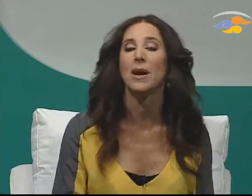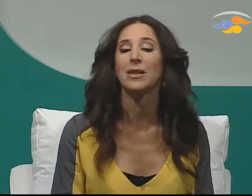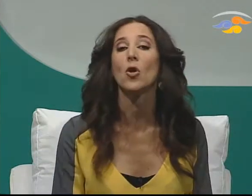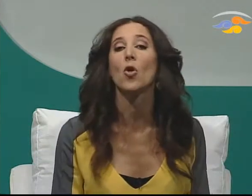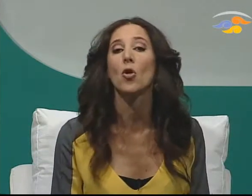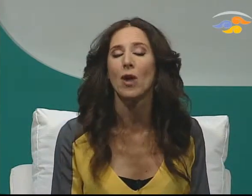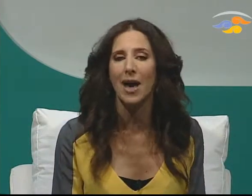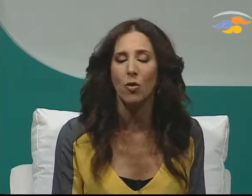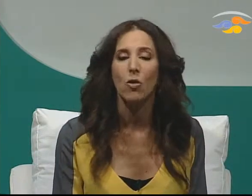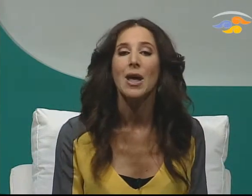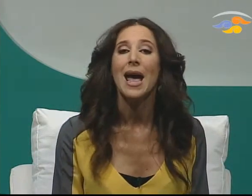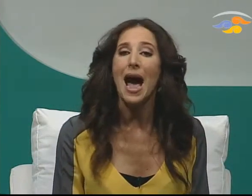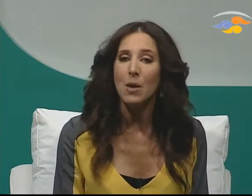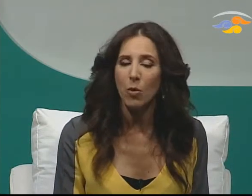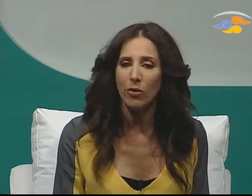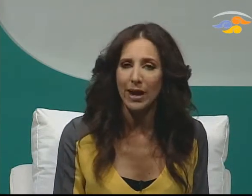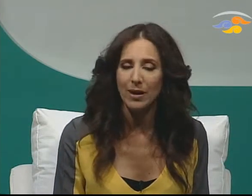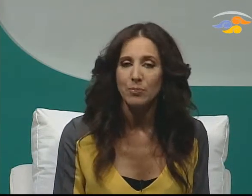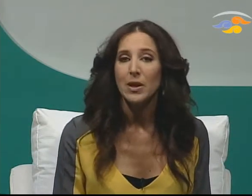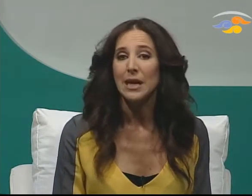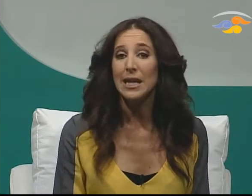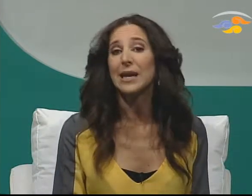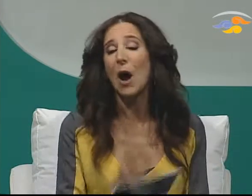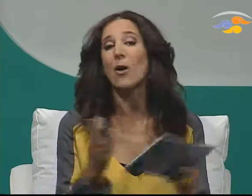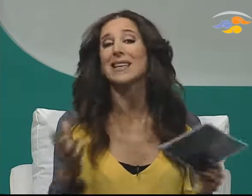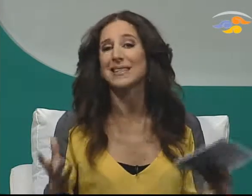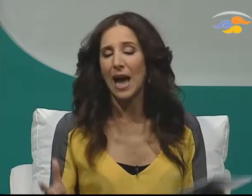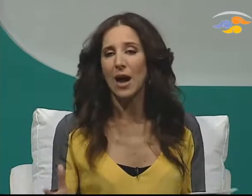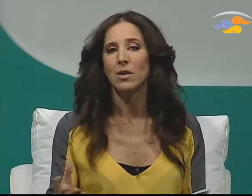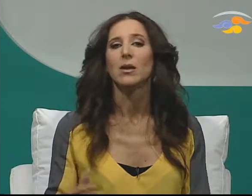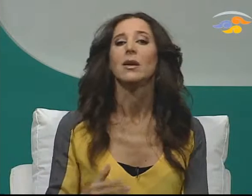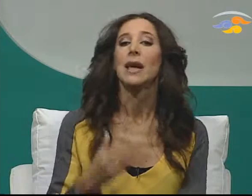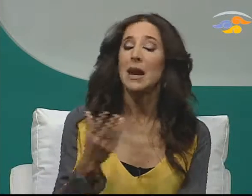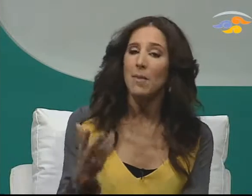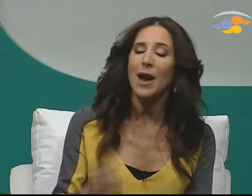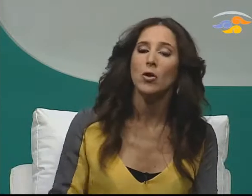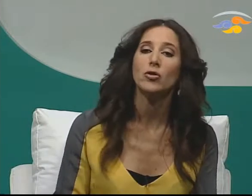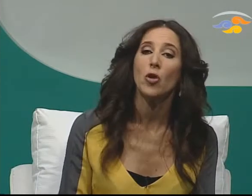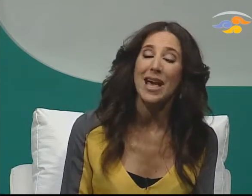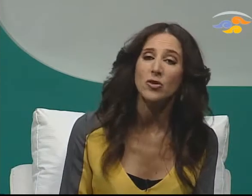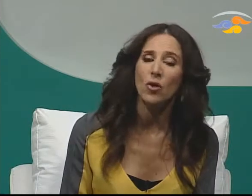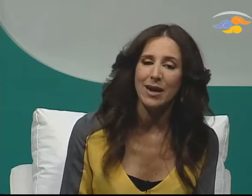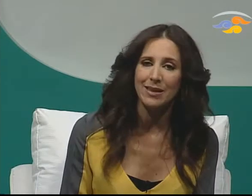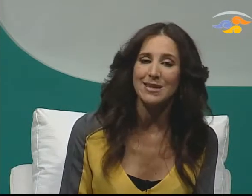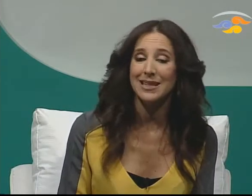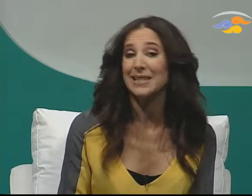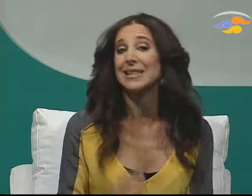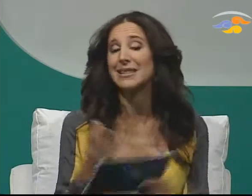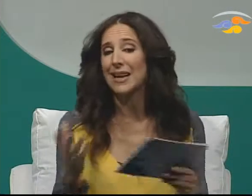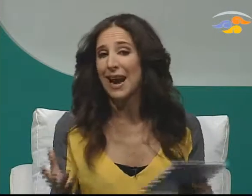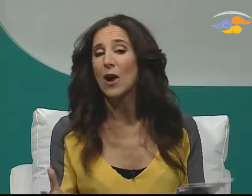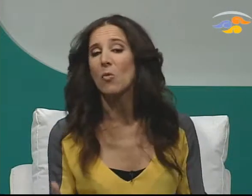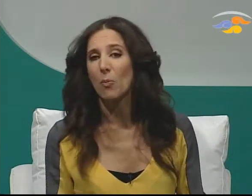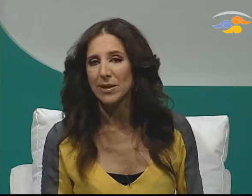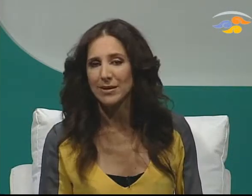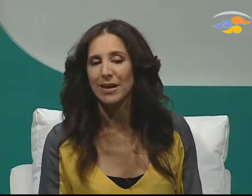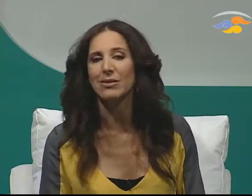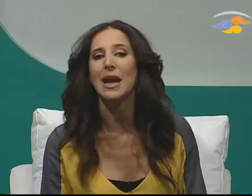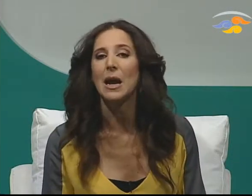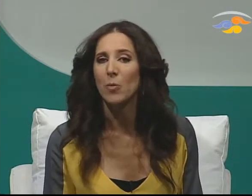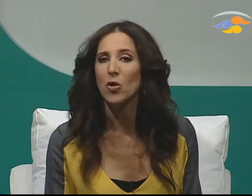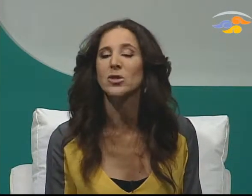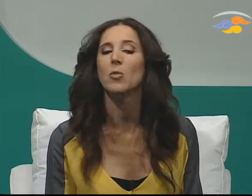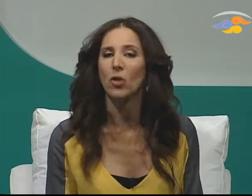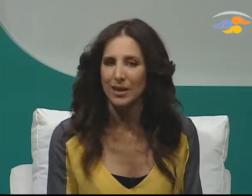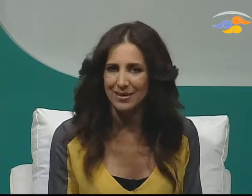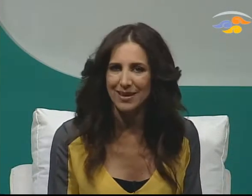al Partido Colorado al poder y que ahora está en manos de Horacio Cartés, quien se estrenará como presidente